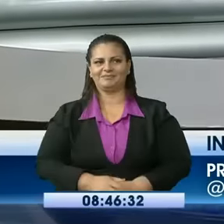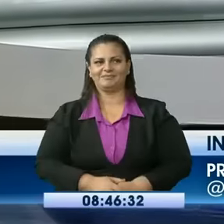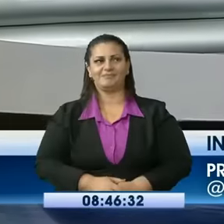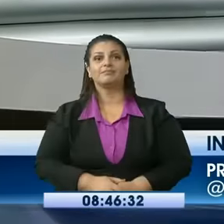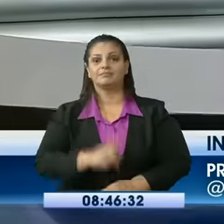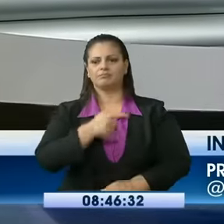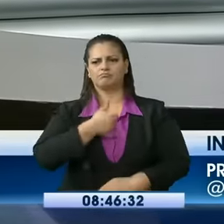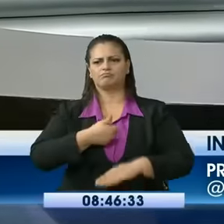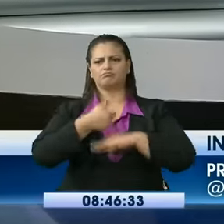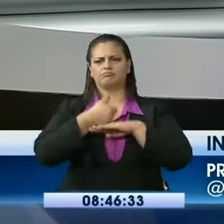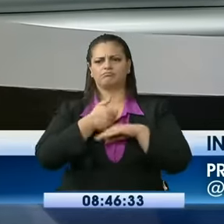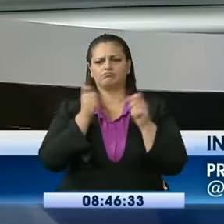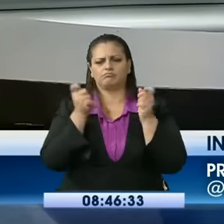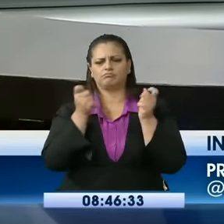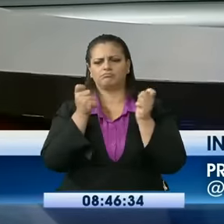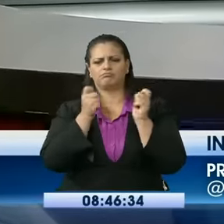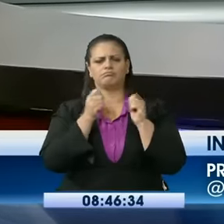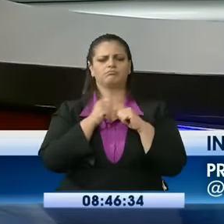cabeza